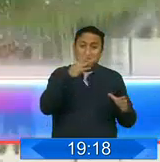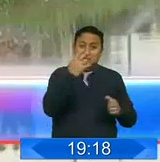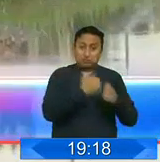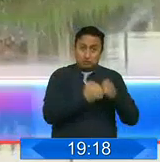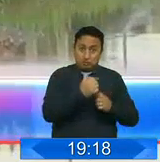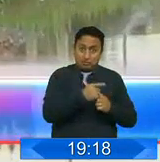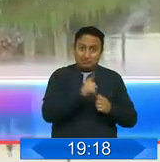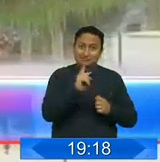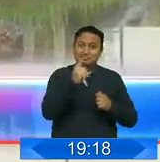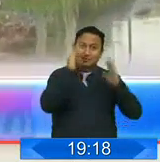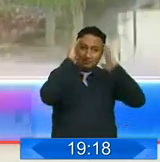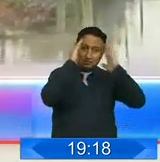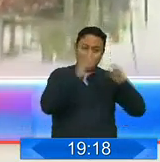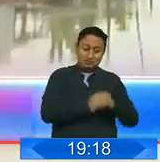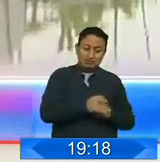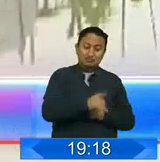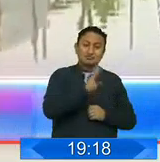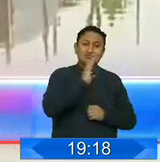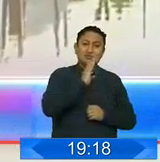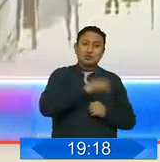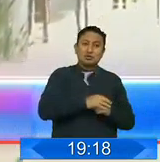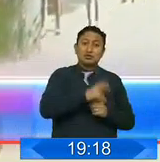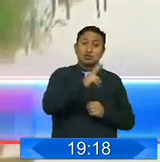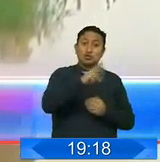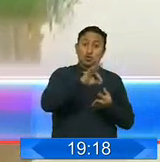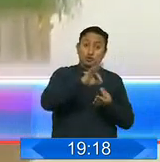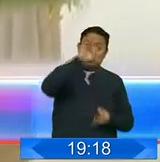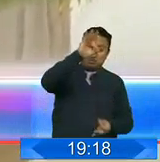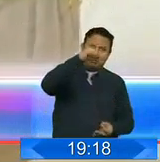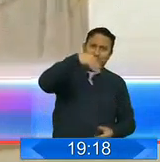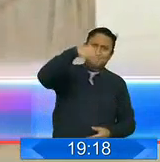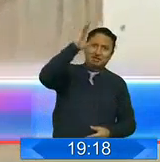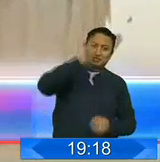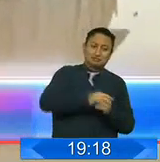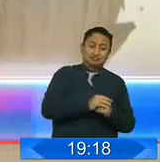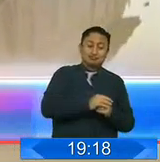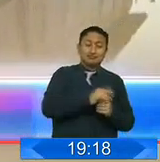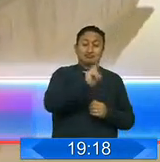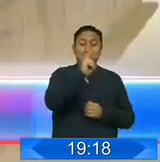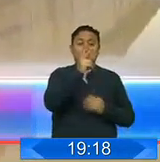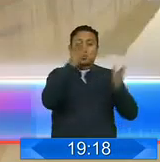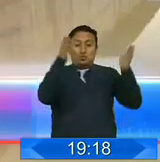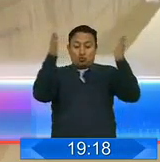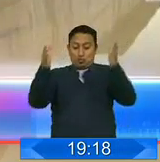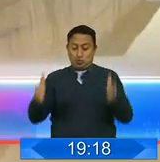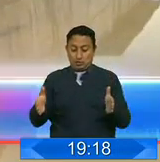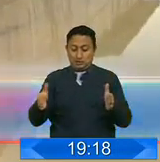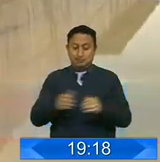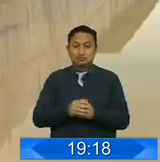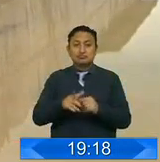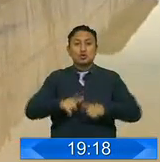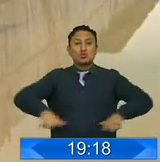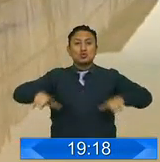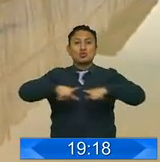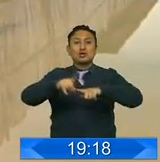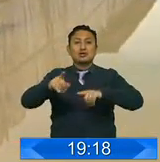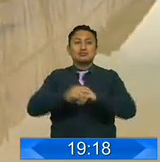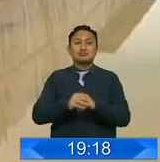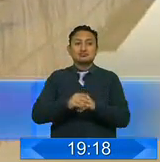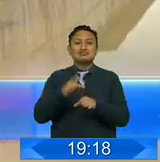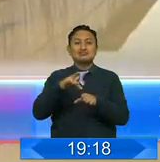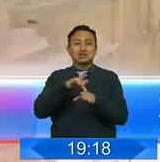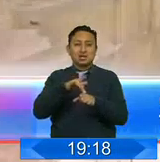complejidad, donde la profundidad del agua superaba los 2 metros. En la segunda fase se atendió el lugar donde el riesgo